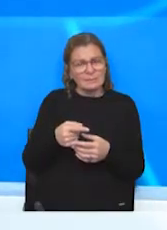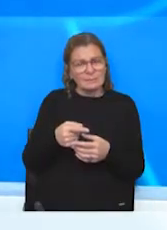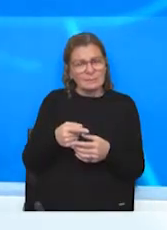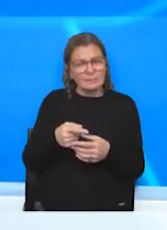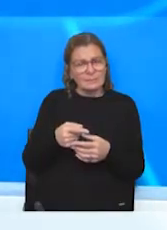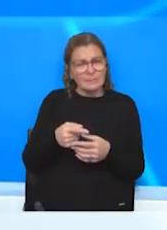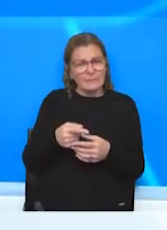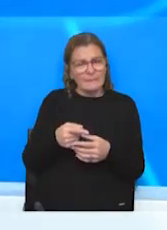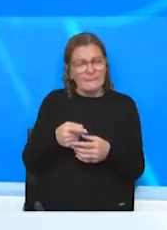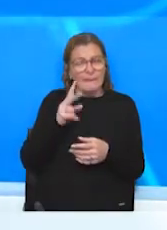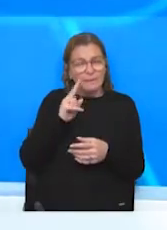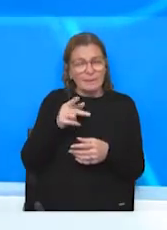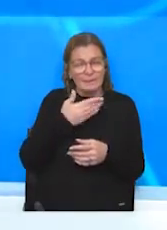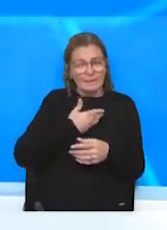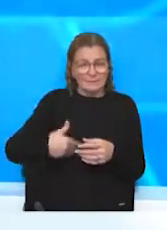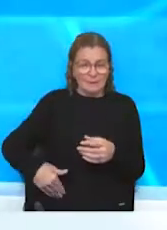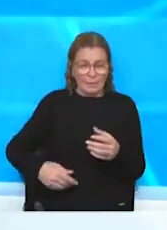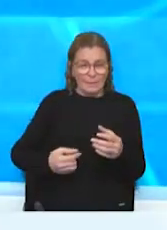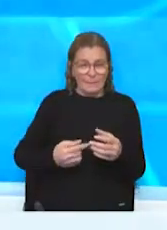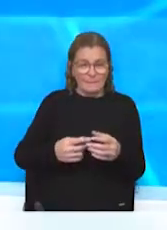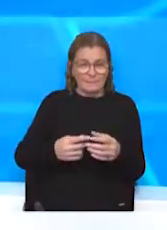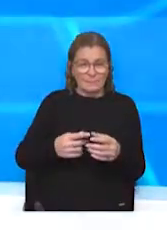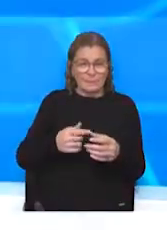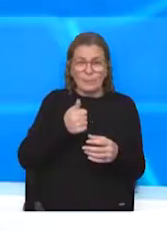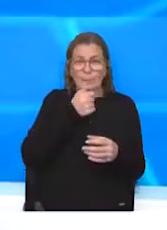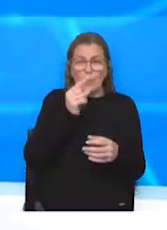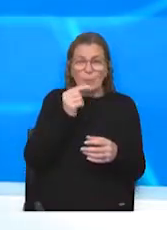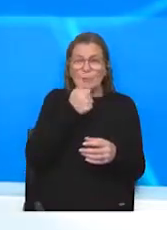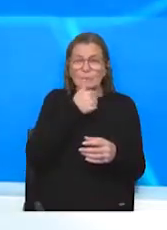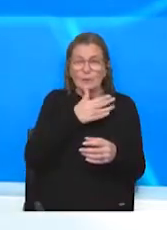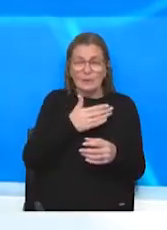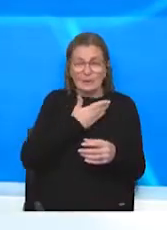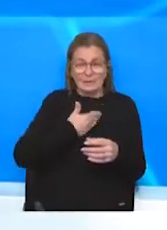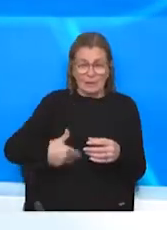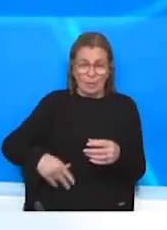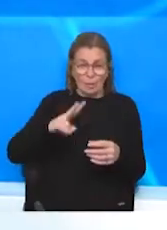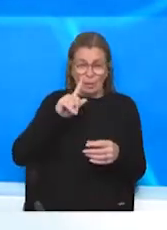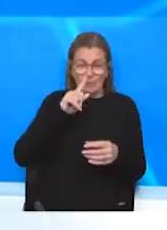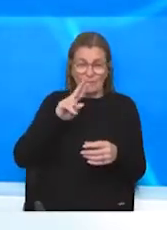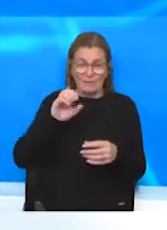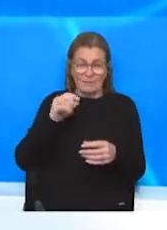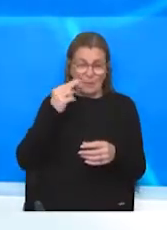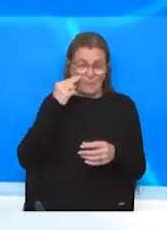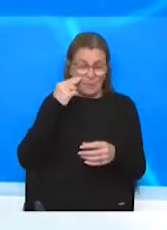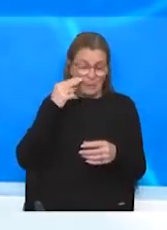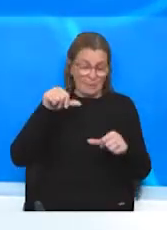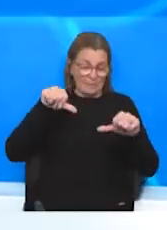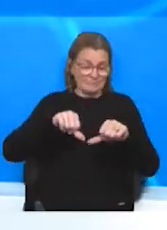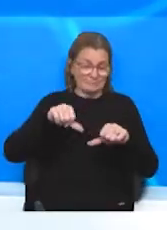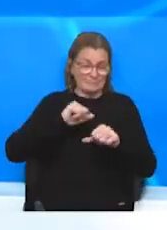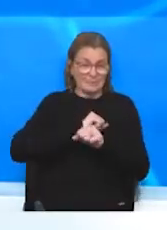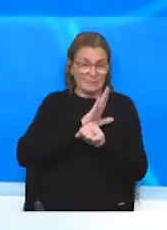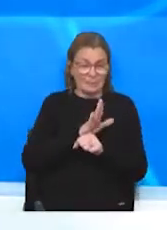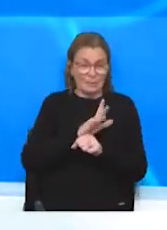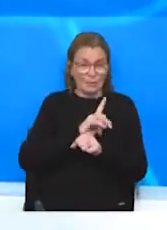el a ver el estado aparece vamos hac un poco de historia no el estado en durante el 2020 el peor momento de la pandemia no existió en el